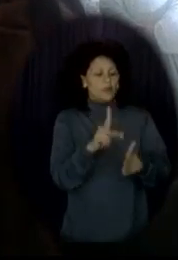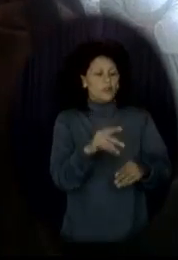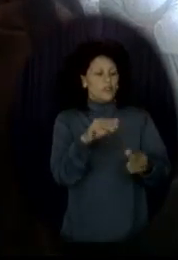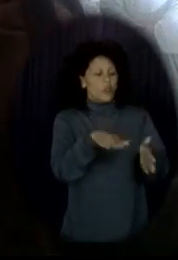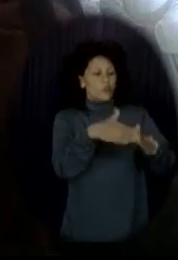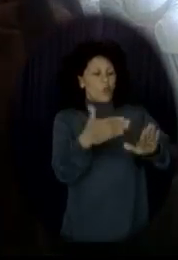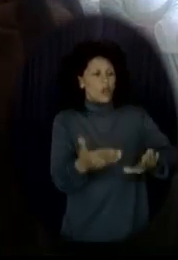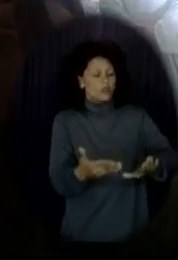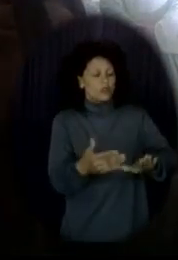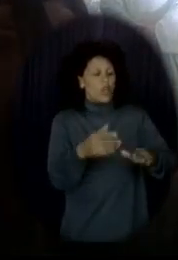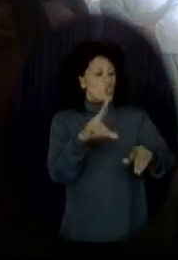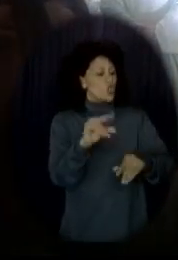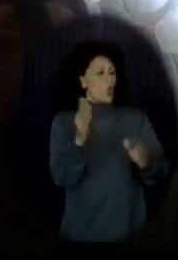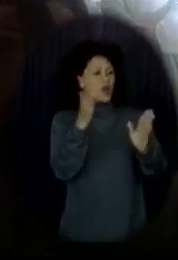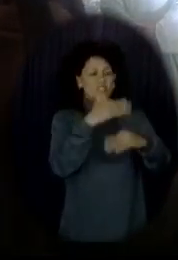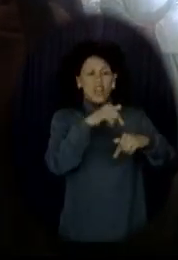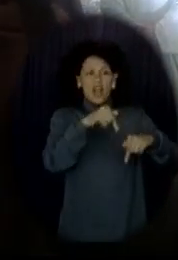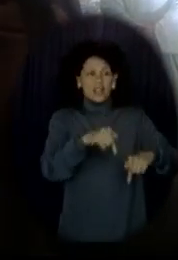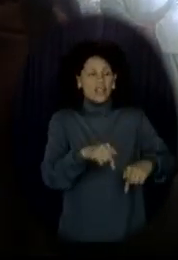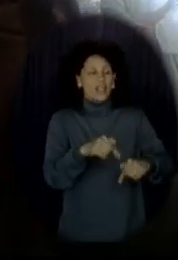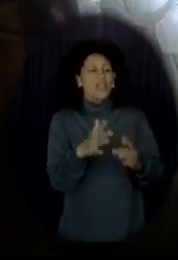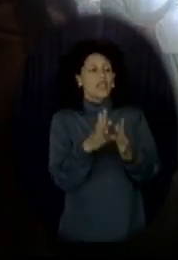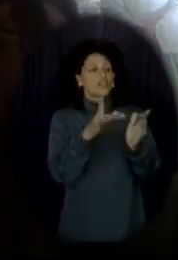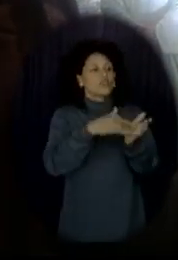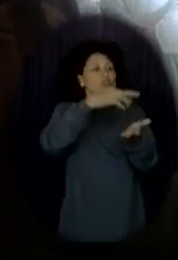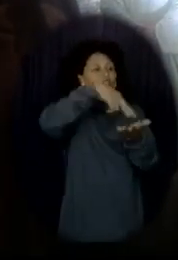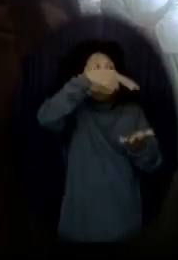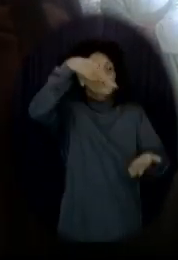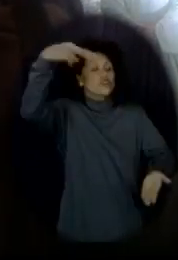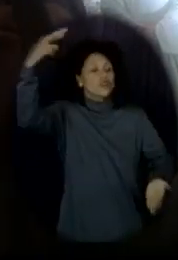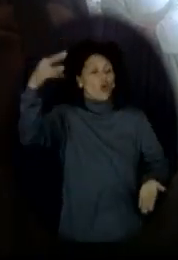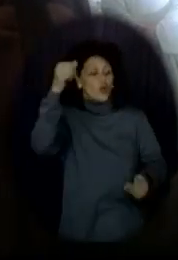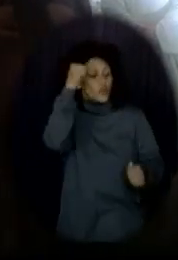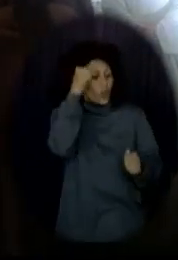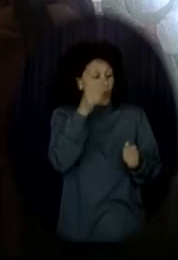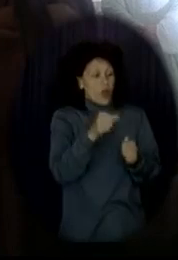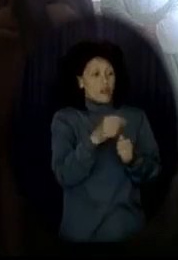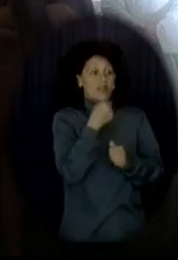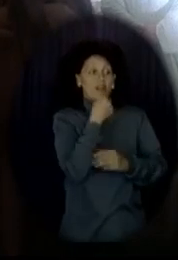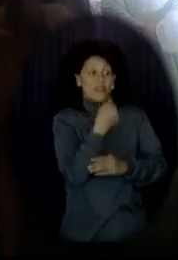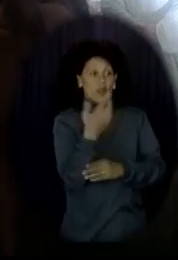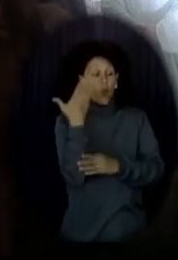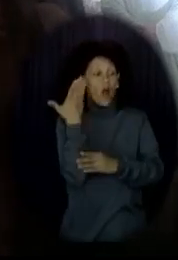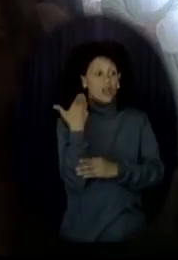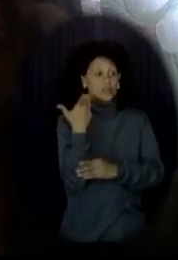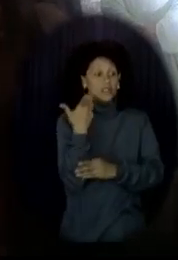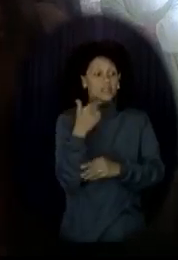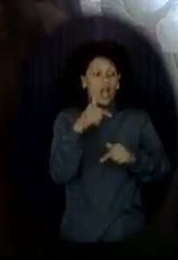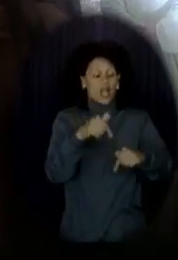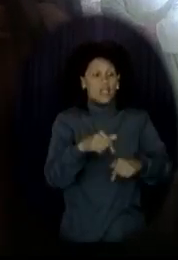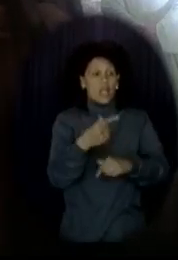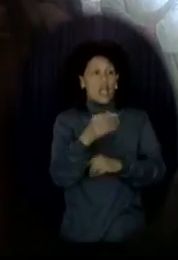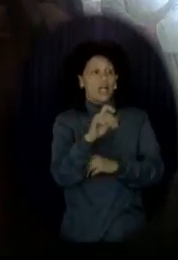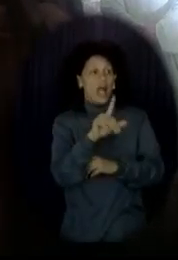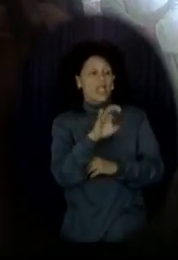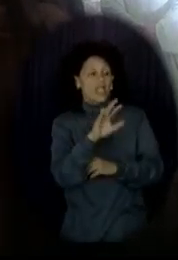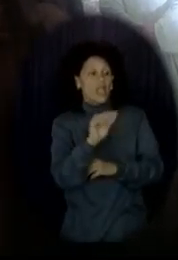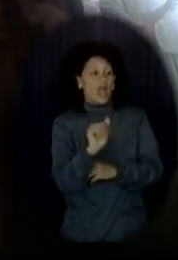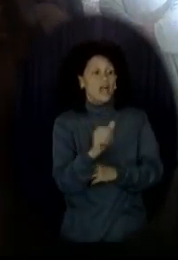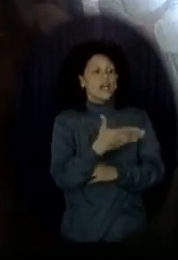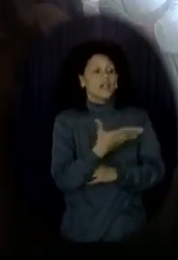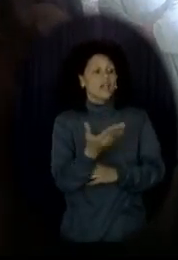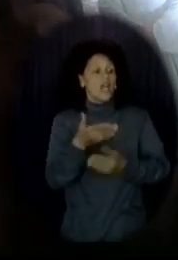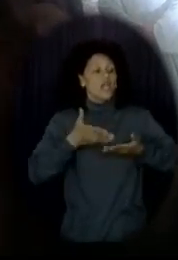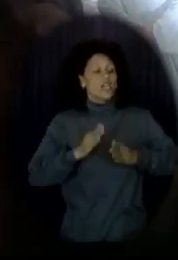¿Por qué buscan entre los muertos al que vive? No está aquí, ha resucitado. Recuerden lo que les dijo cuando todavía estaba en